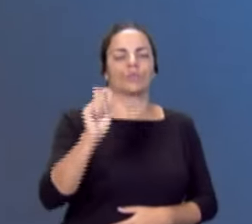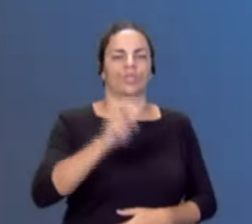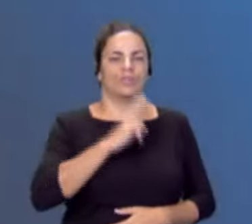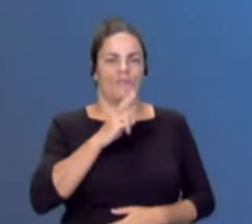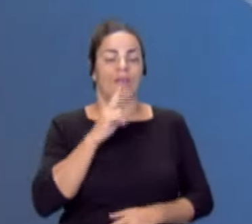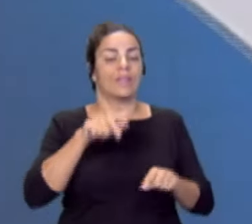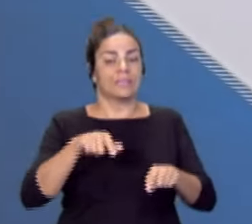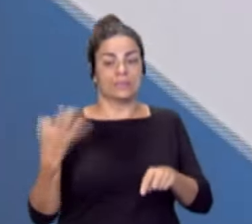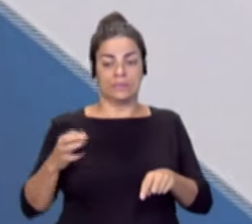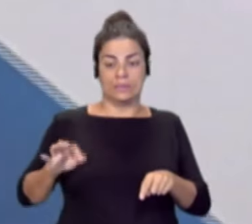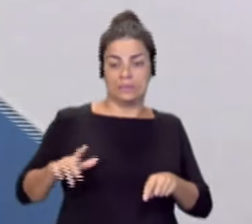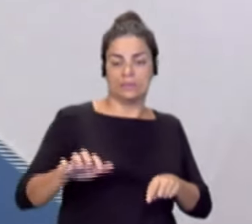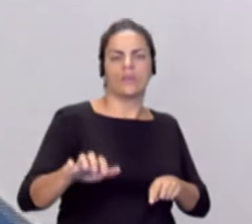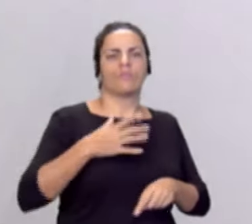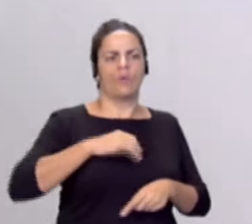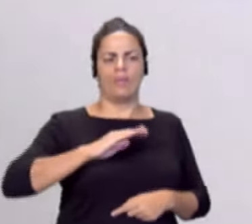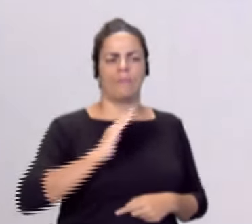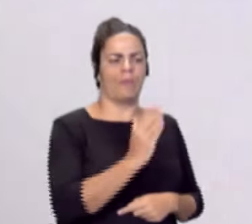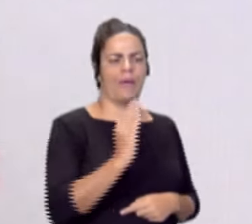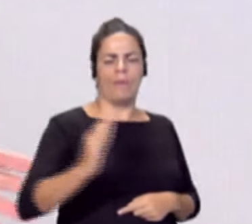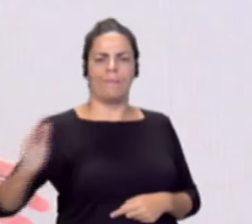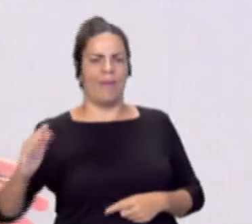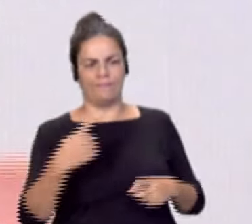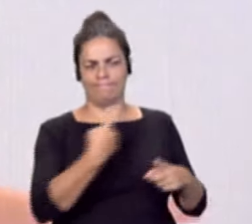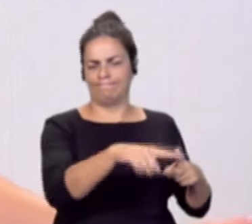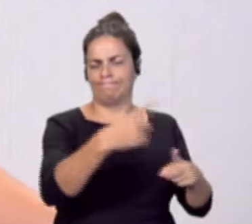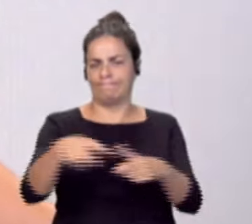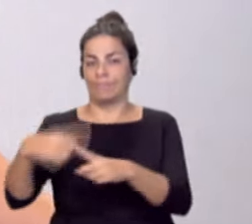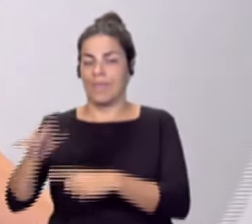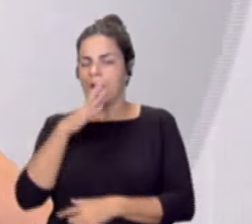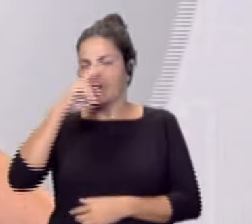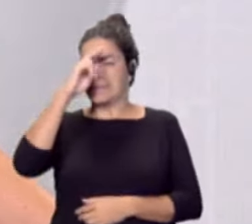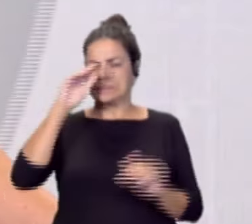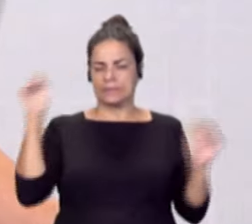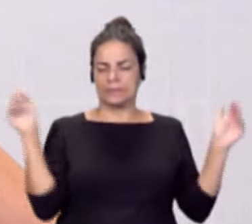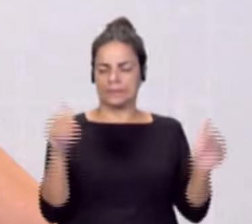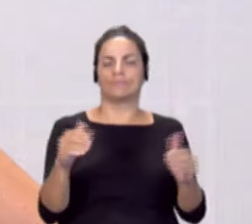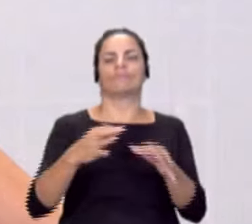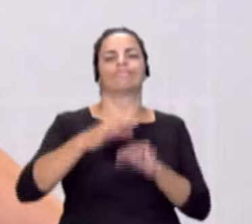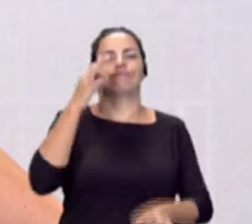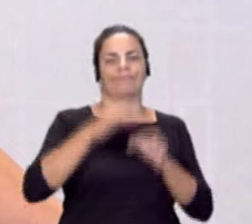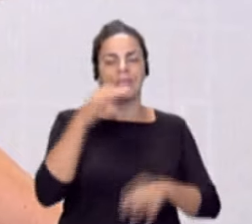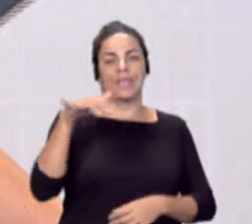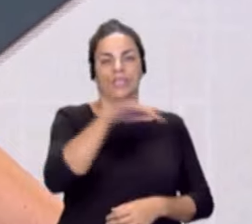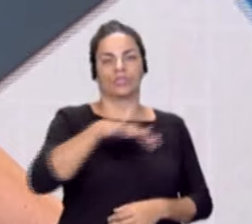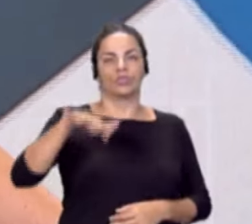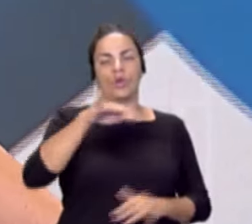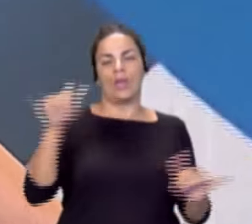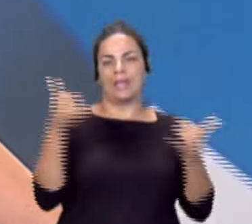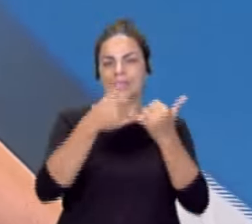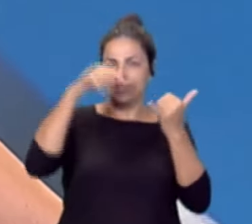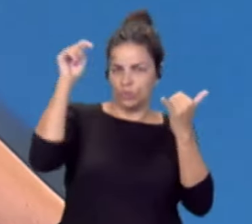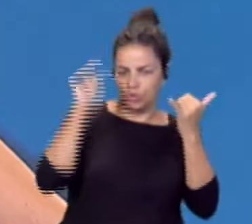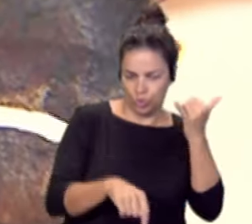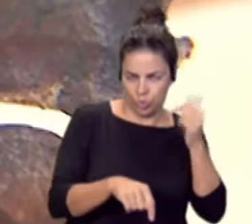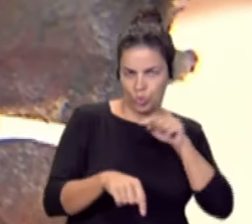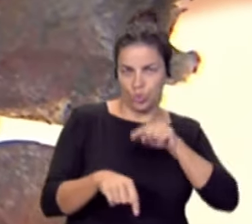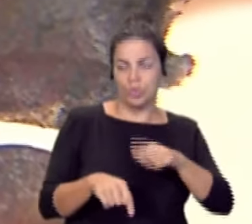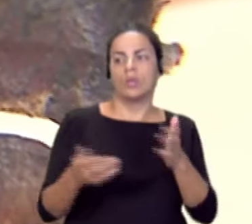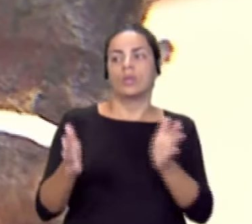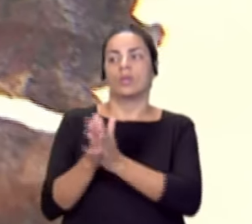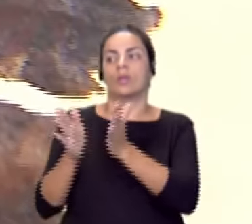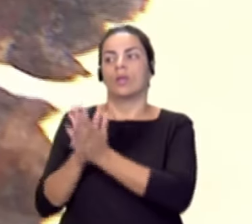parásito capaz de afectar a diferentes especies. La preocupación se centra ahora en las viñas de la vertiente sur de Tenerife.